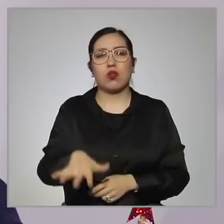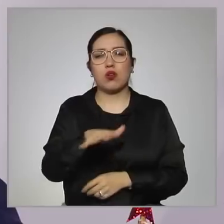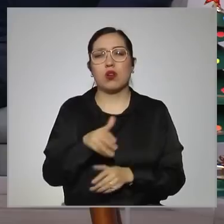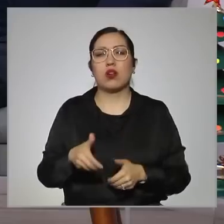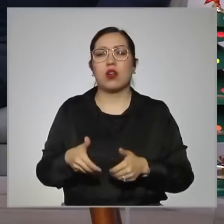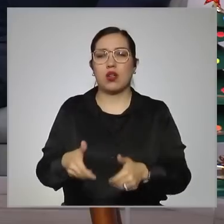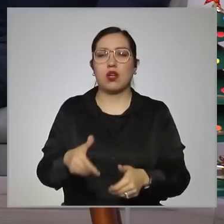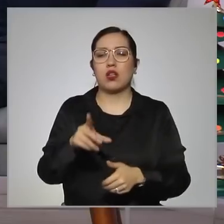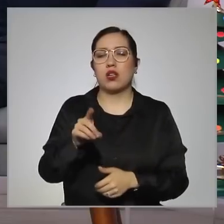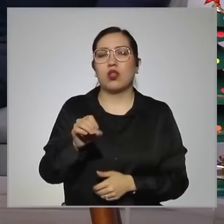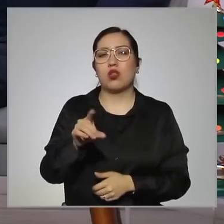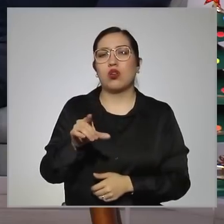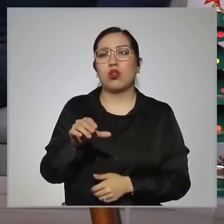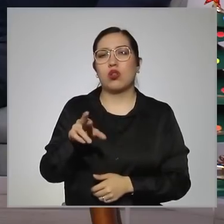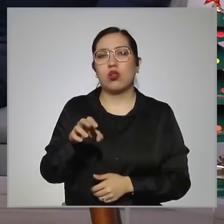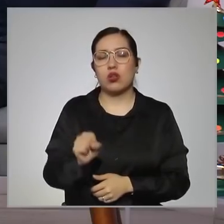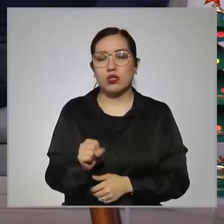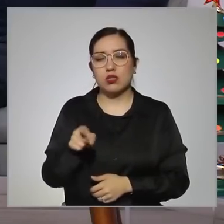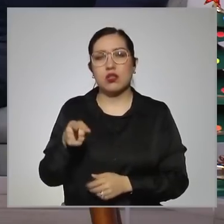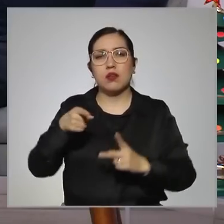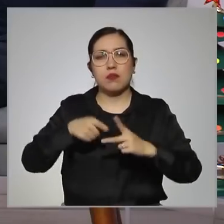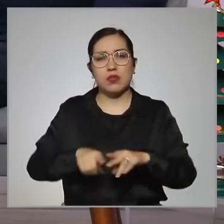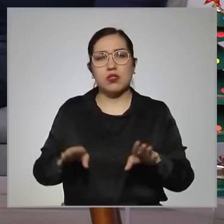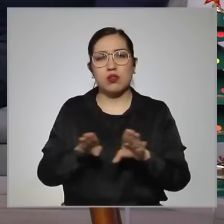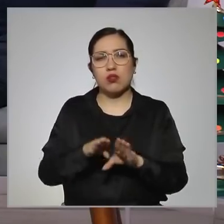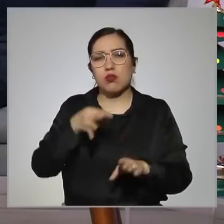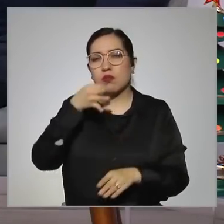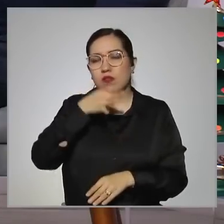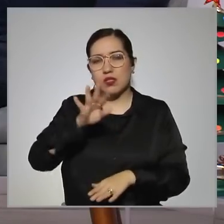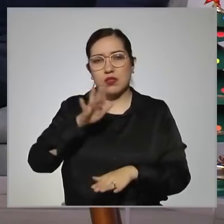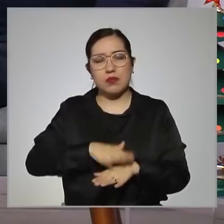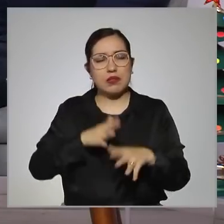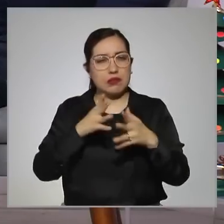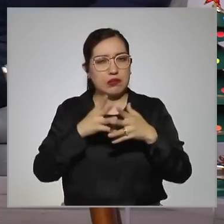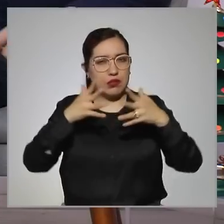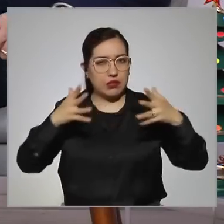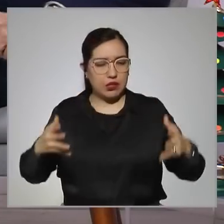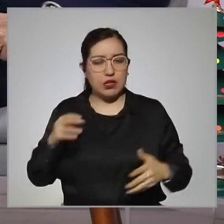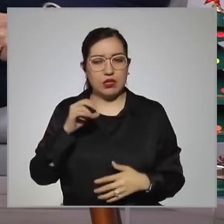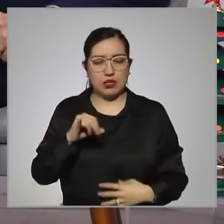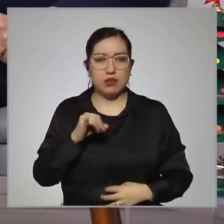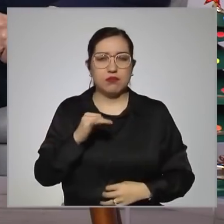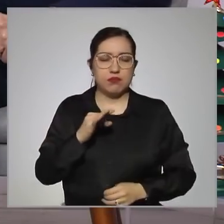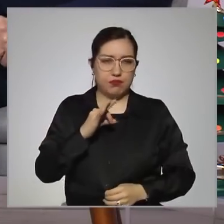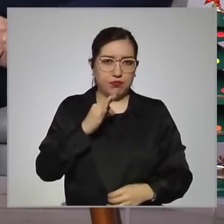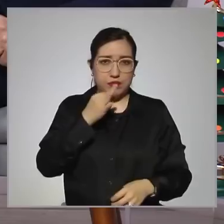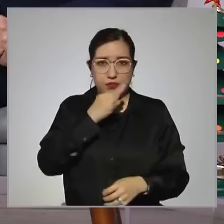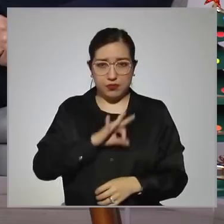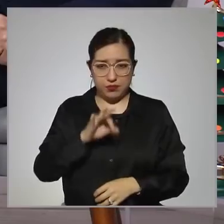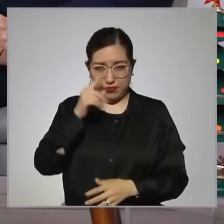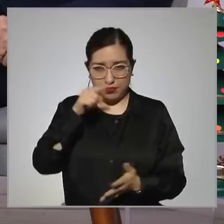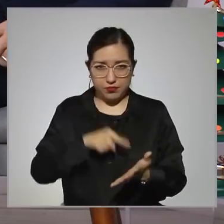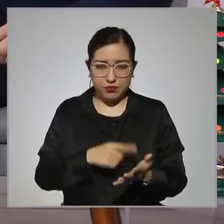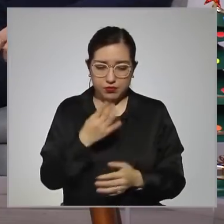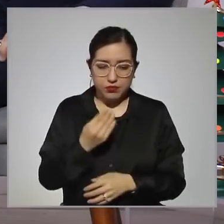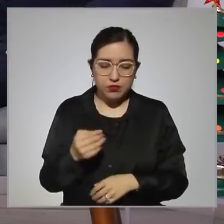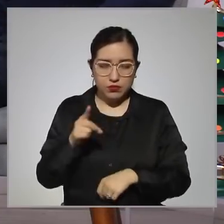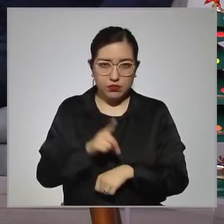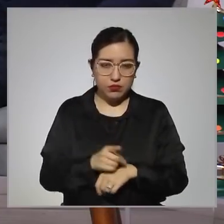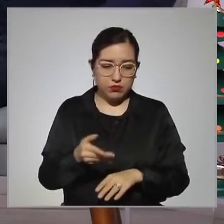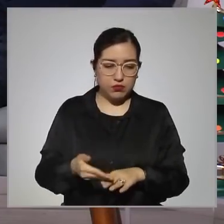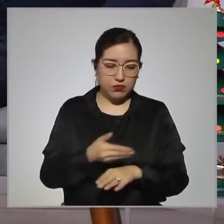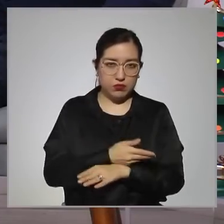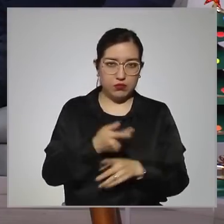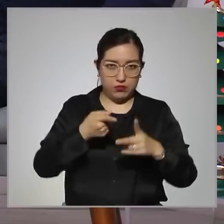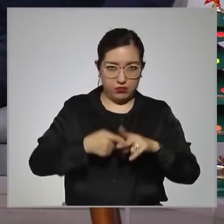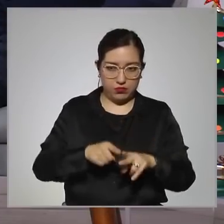precisamente, cómo es una fiesta enorme que se celebra creo que 9 días antes del